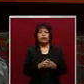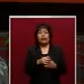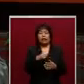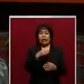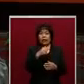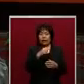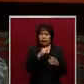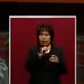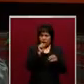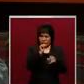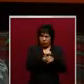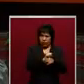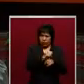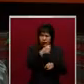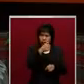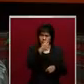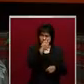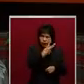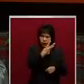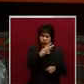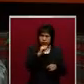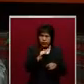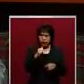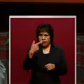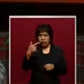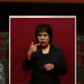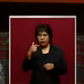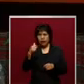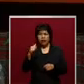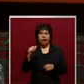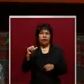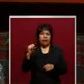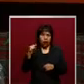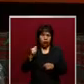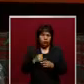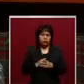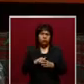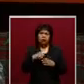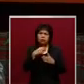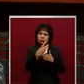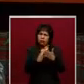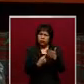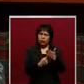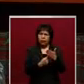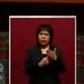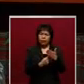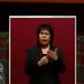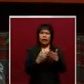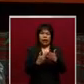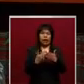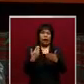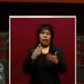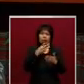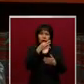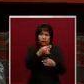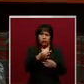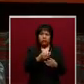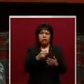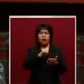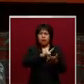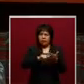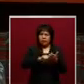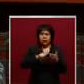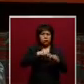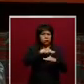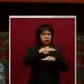del 3 al 7 de agosto estaba planeada la limpieza de las escuelas,